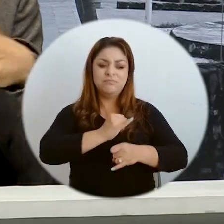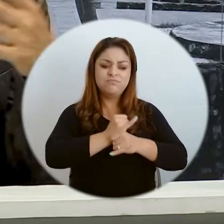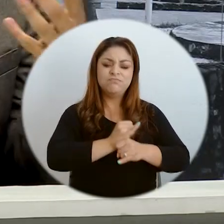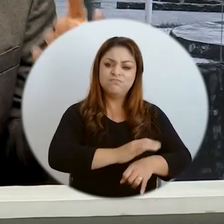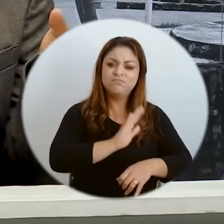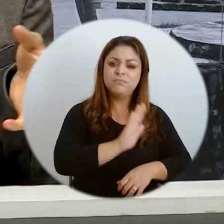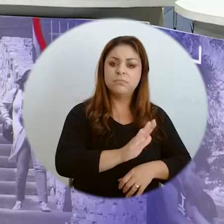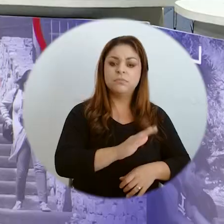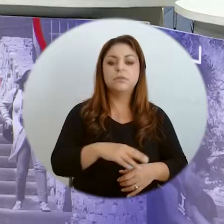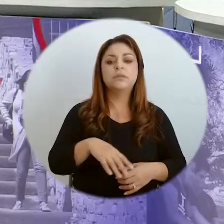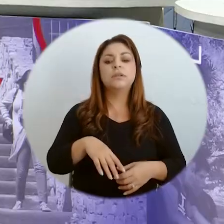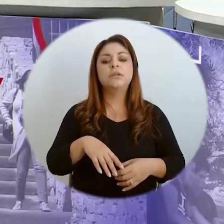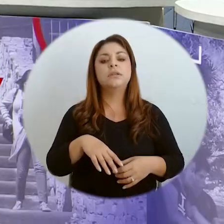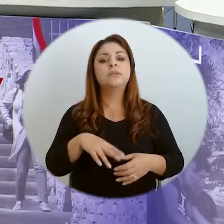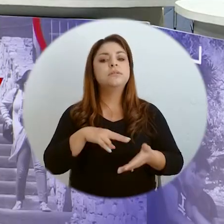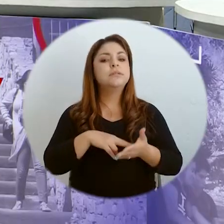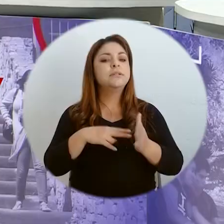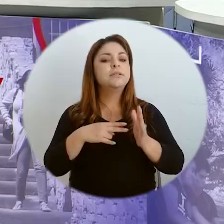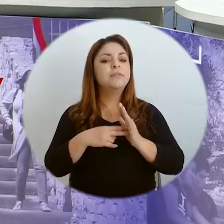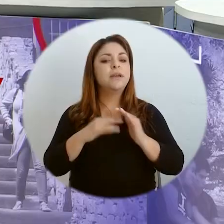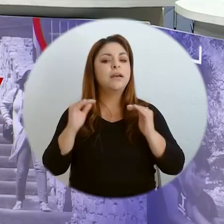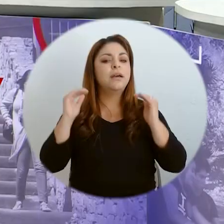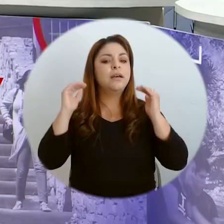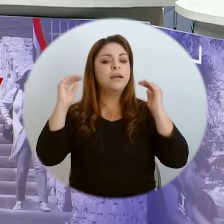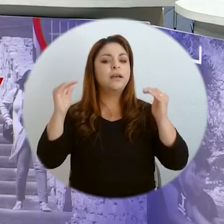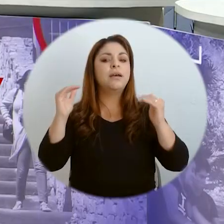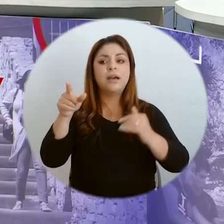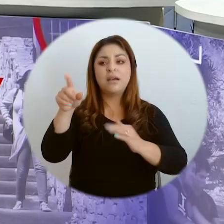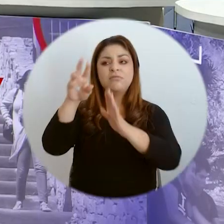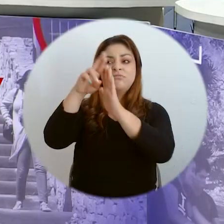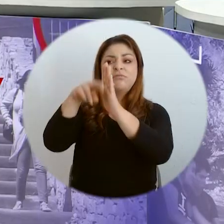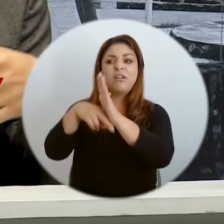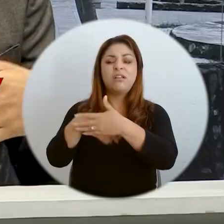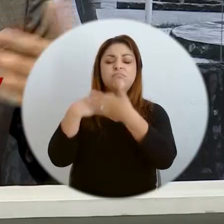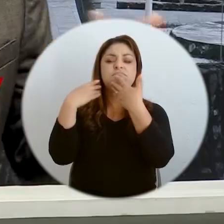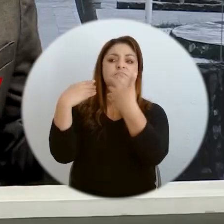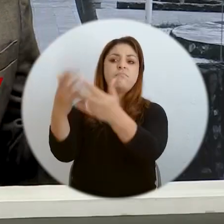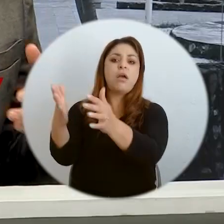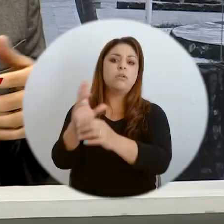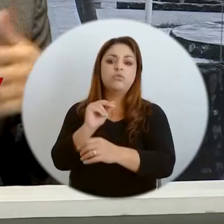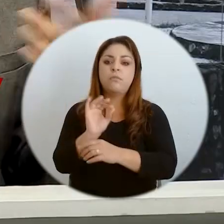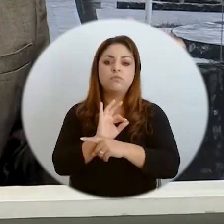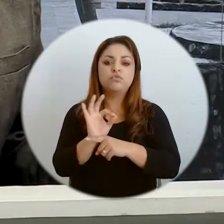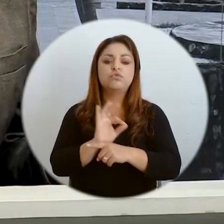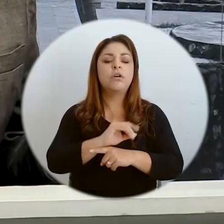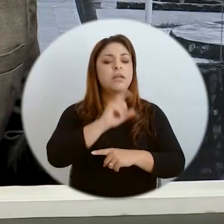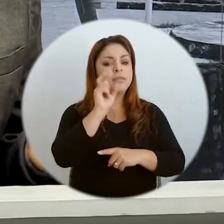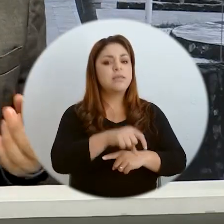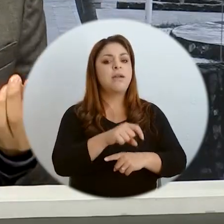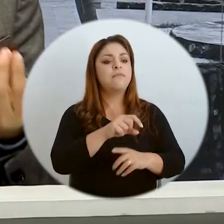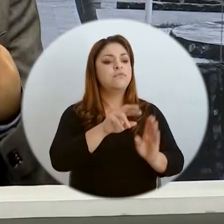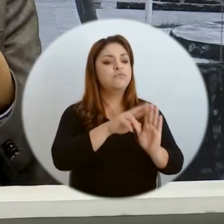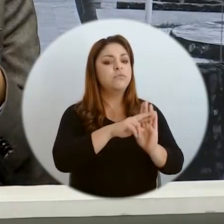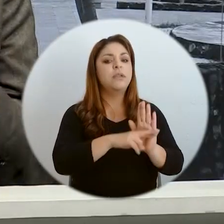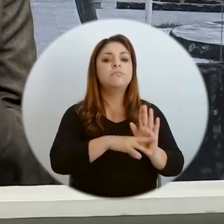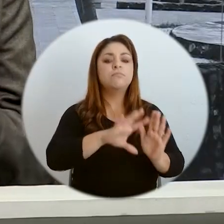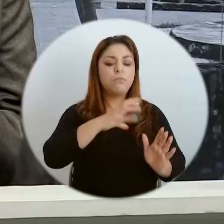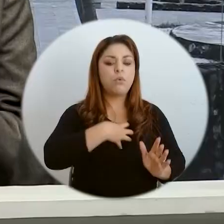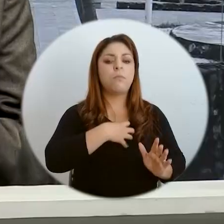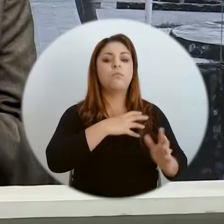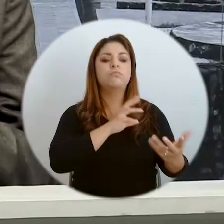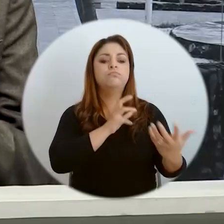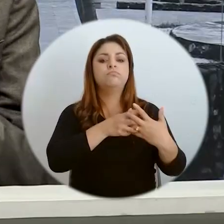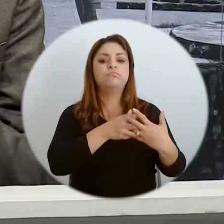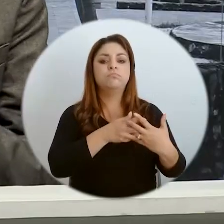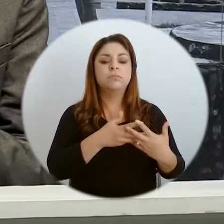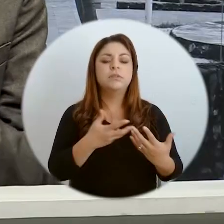ya estamos en otro nivel, ¿verdad? Estamos diciendo, estas reglas no me sirven, podemos darles una patada e inventar otras que nos queden bien o